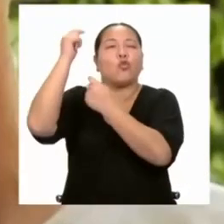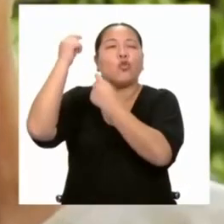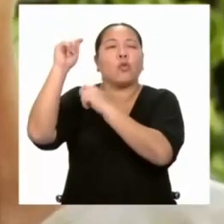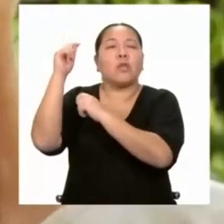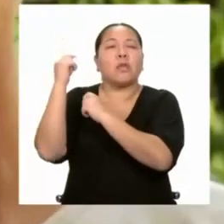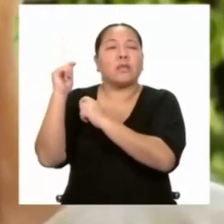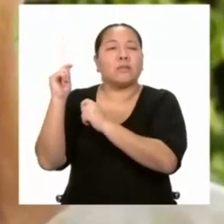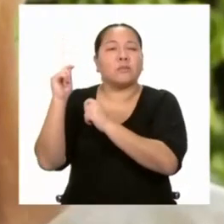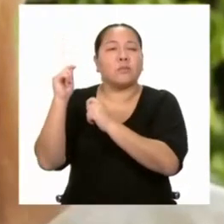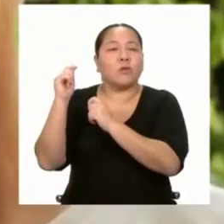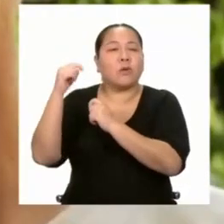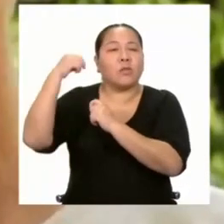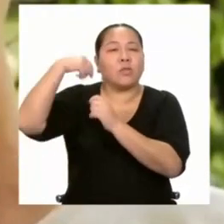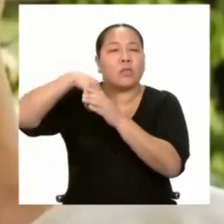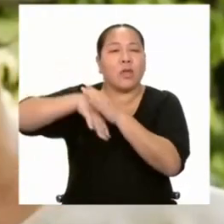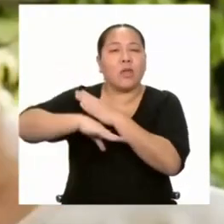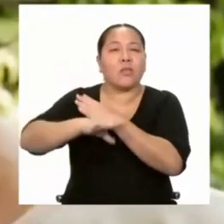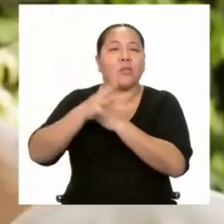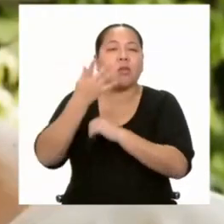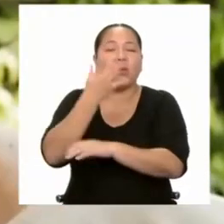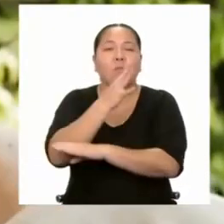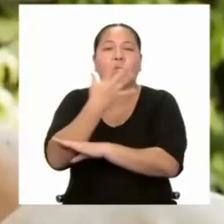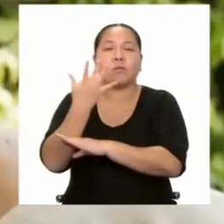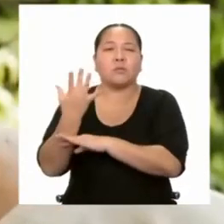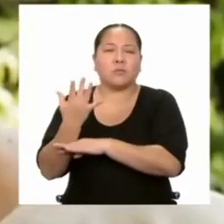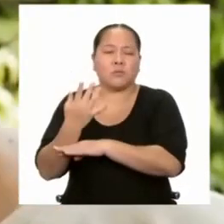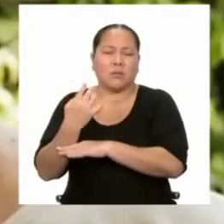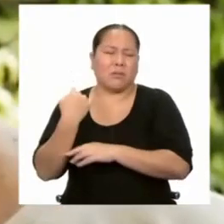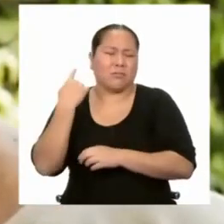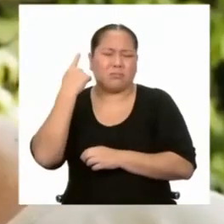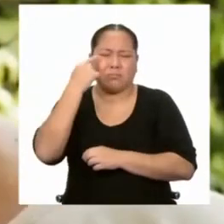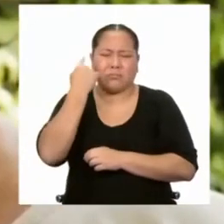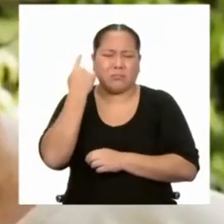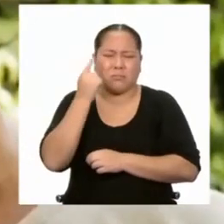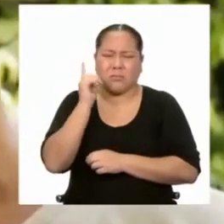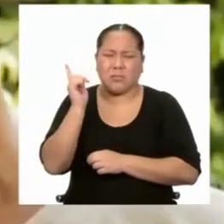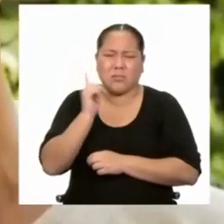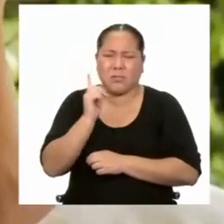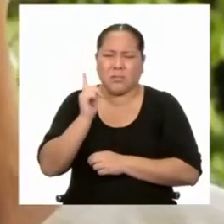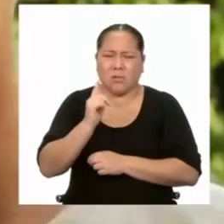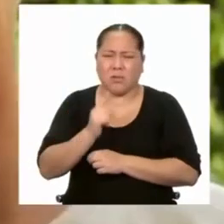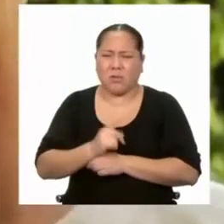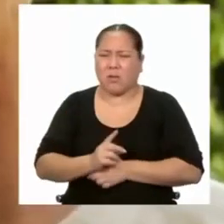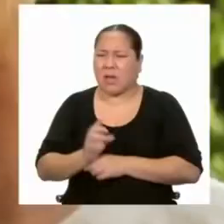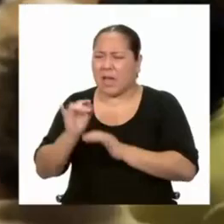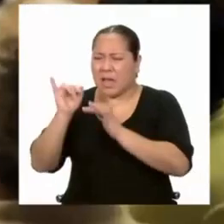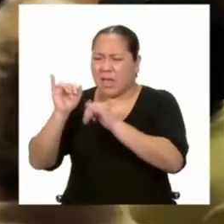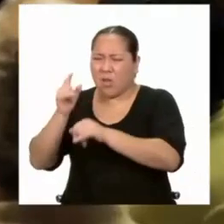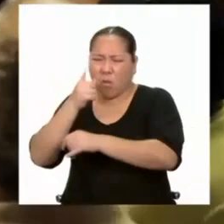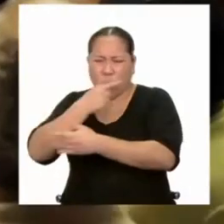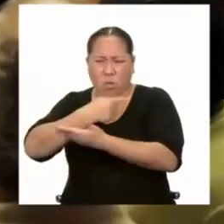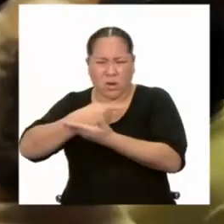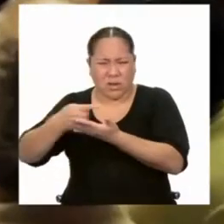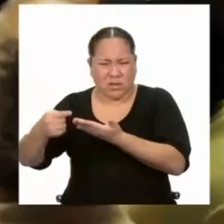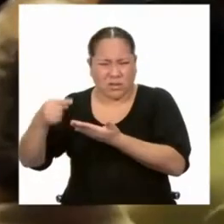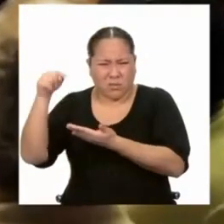poco, la gente nos decía que era una locura, que nadie iba a venir por una semana a quedarse en la selva.